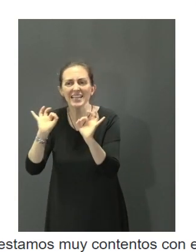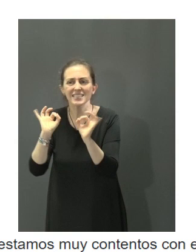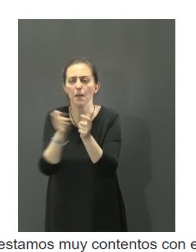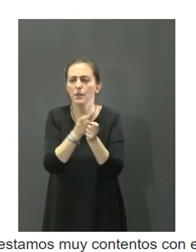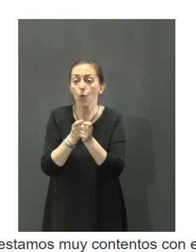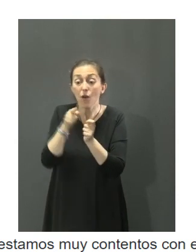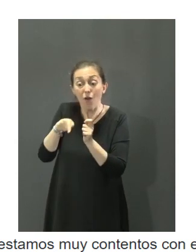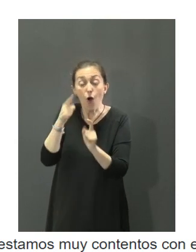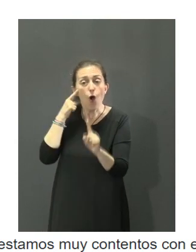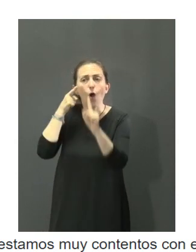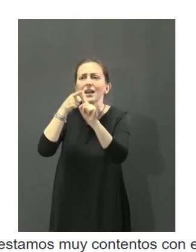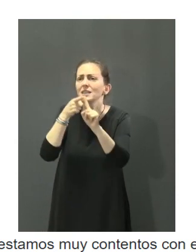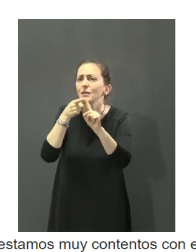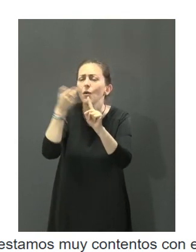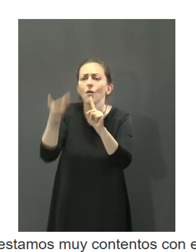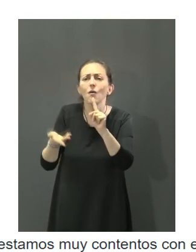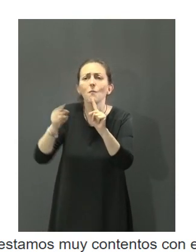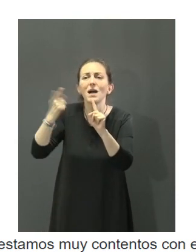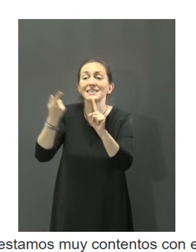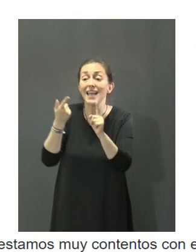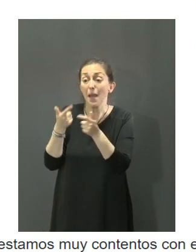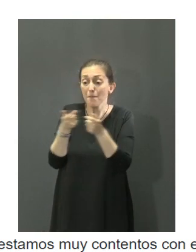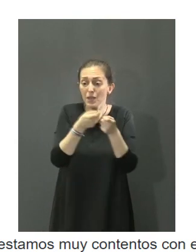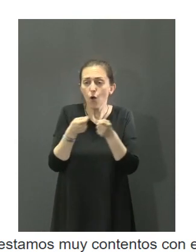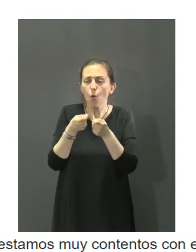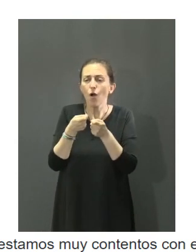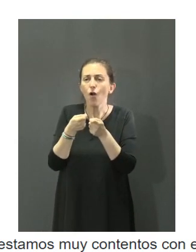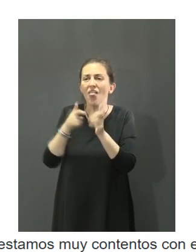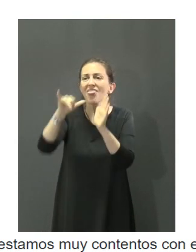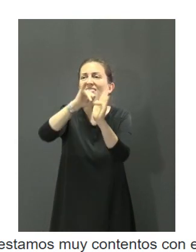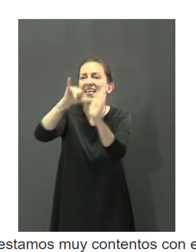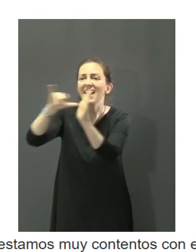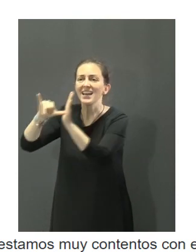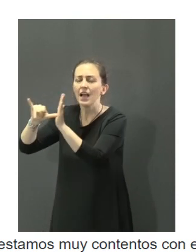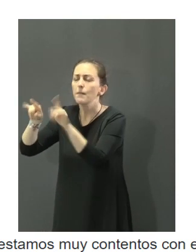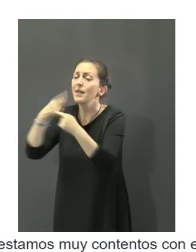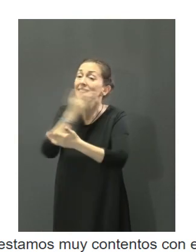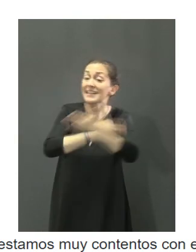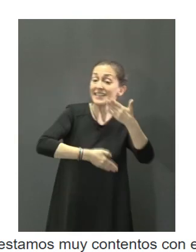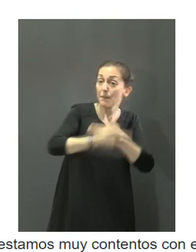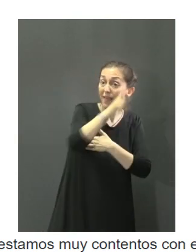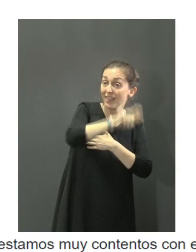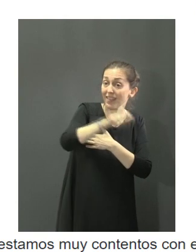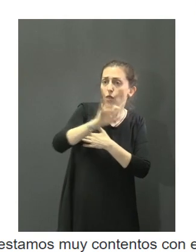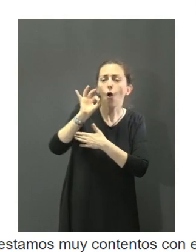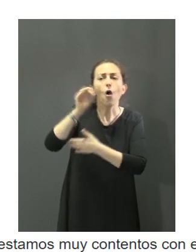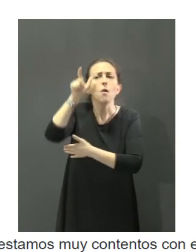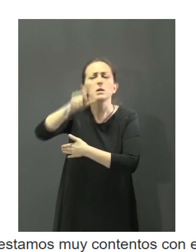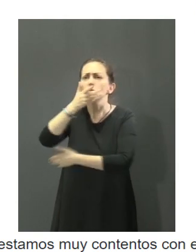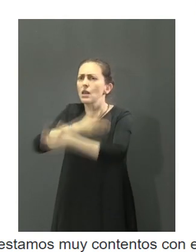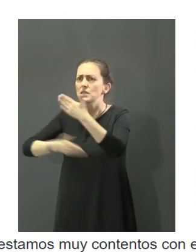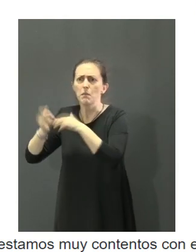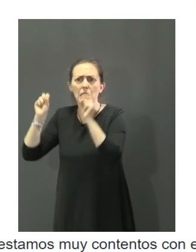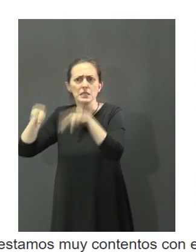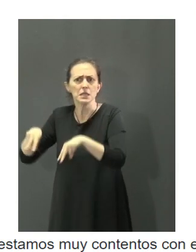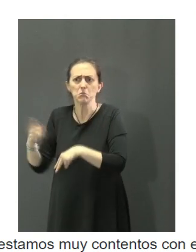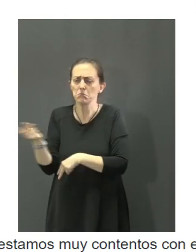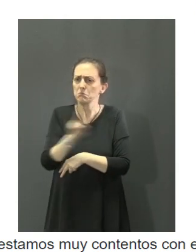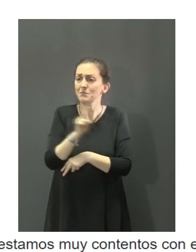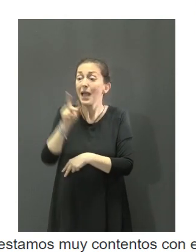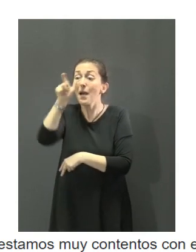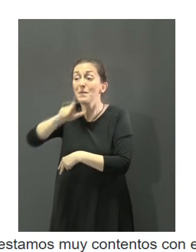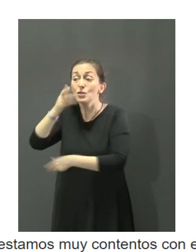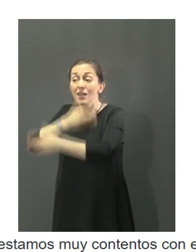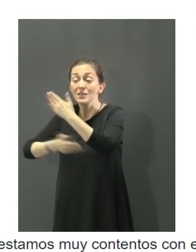el objetivo principal que tenemos es acercar los videojuegos tanto a personas con discapacidad como a personas sin discapacidad. A las personas